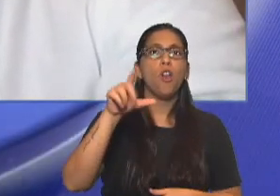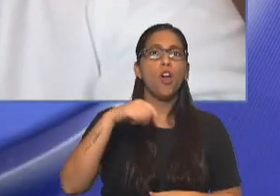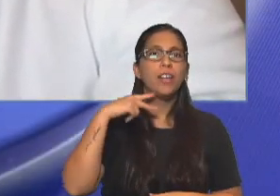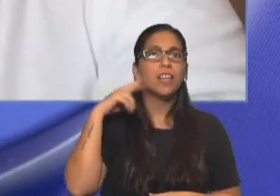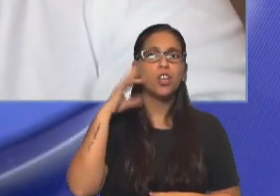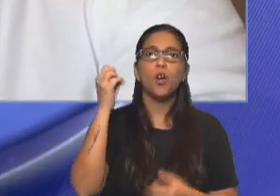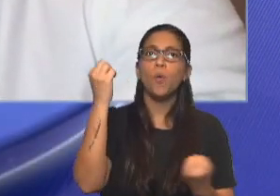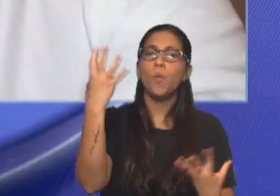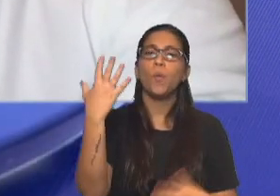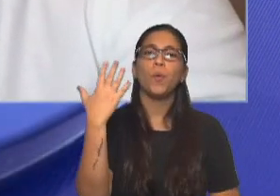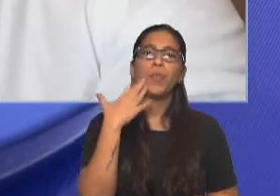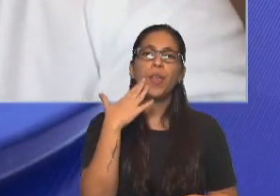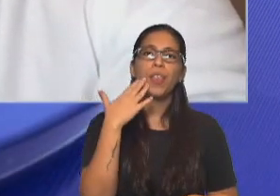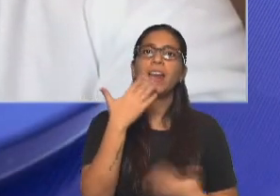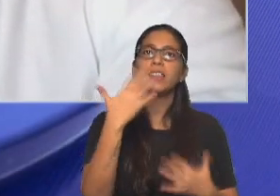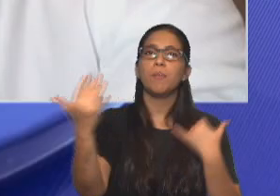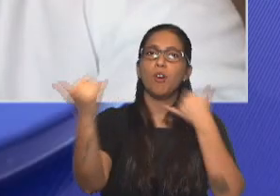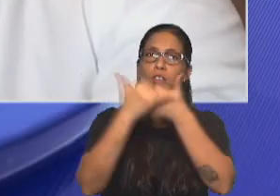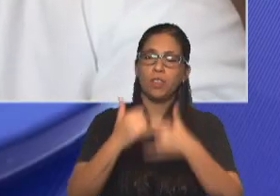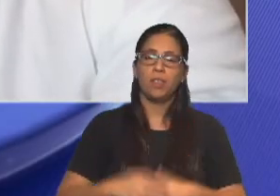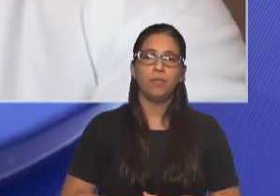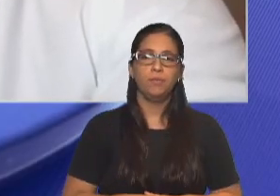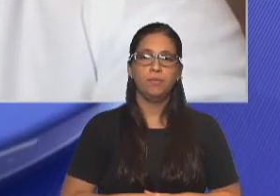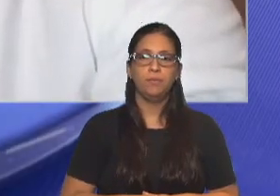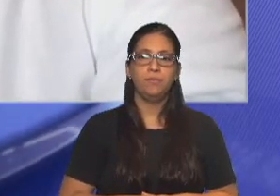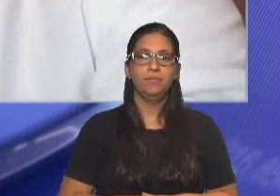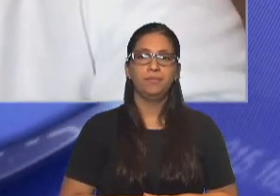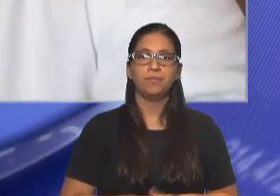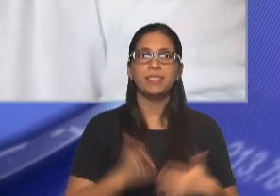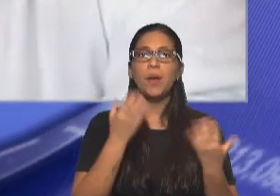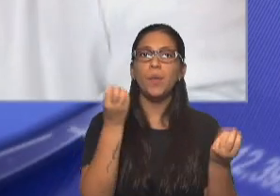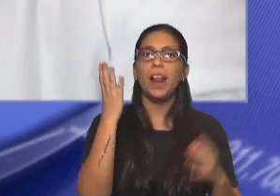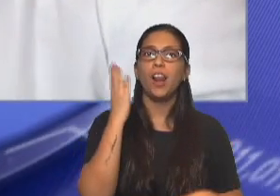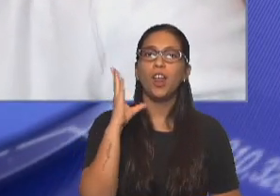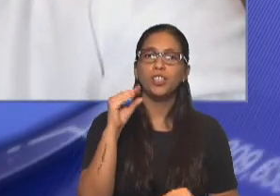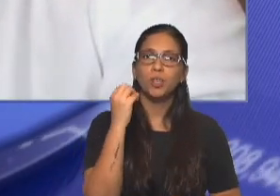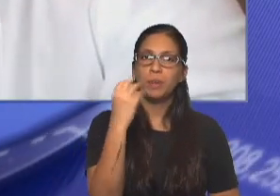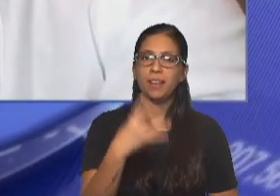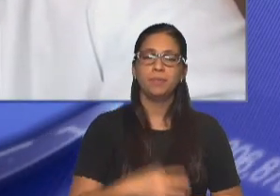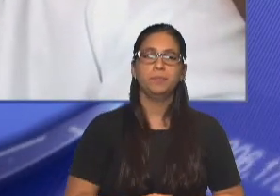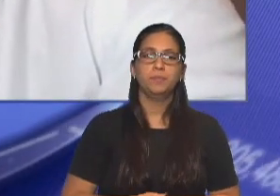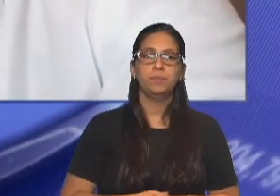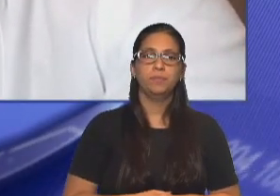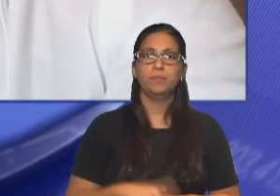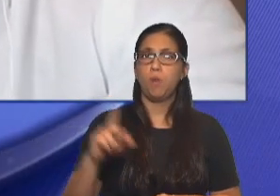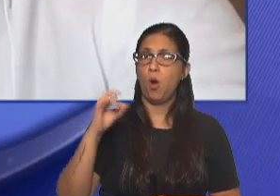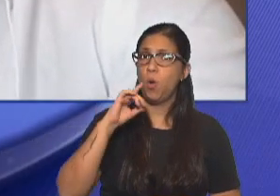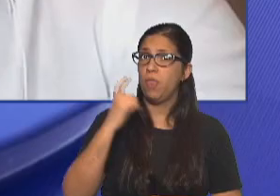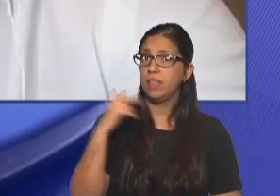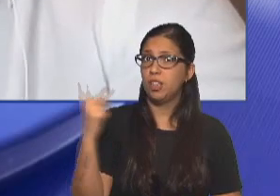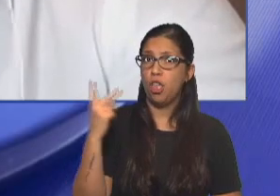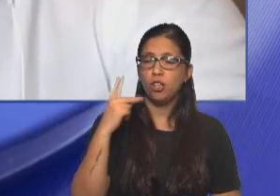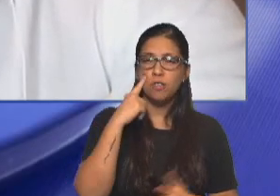¿cómo le va? Gracias por atendernos. ¿Qué tal? Buenas noches, ¿cómo está? Bueno, muy bien. Junto a Lourdes estábamos